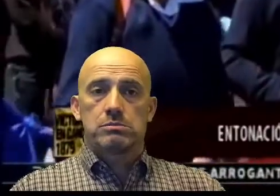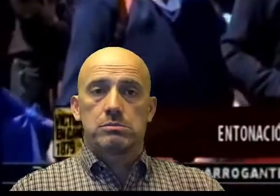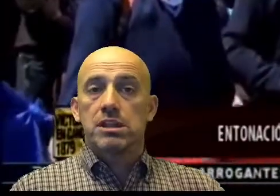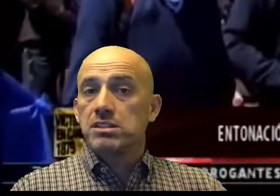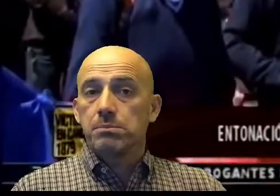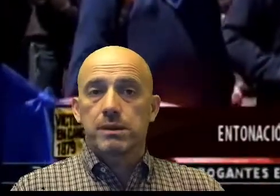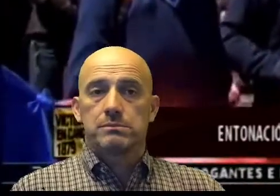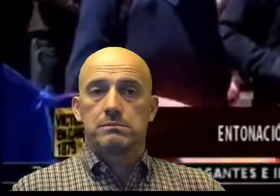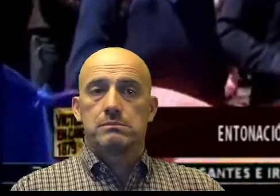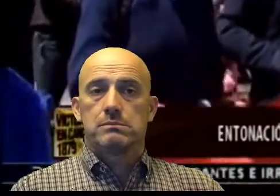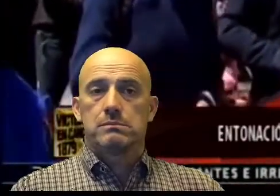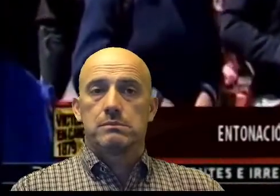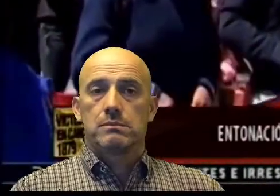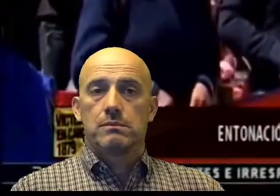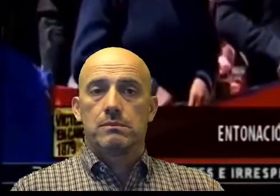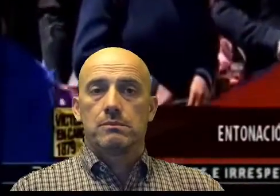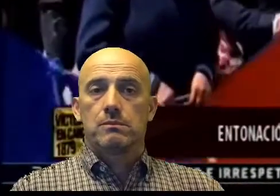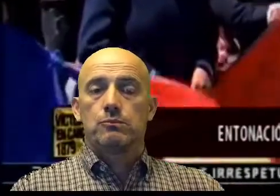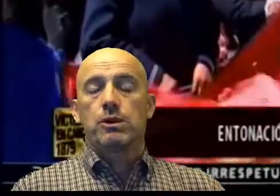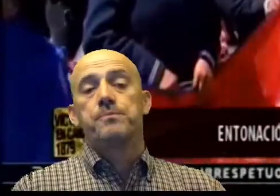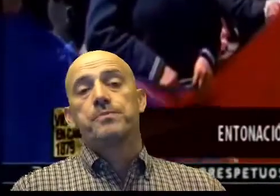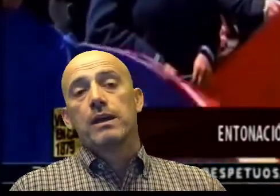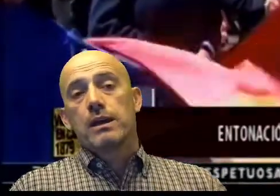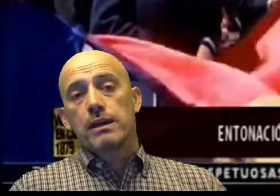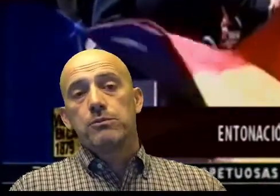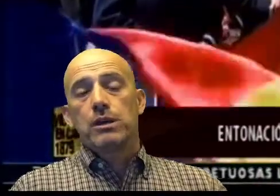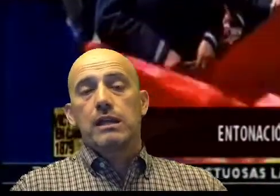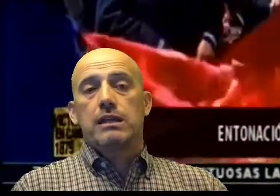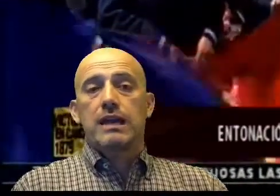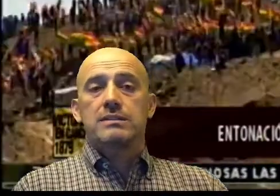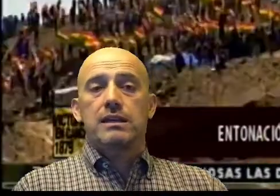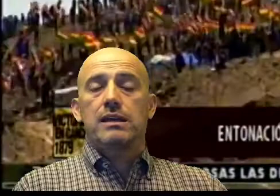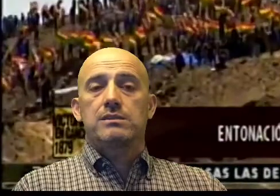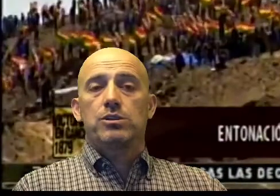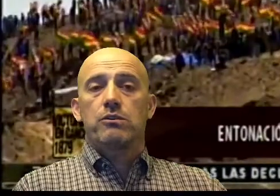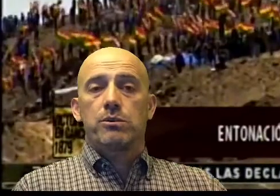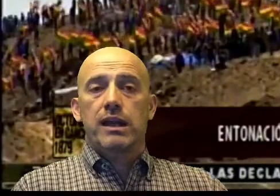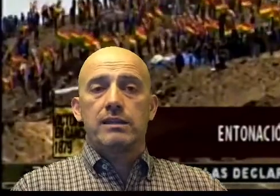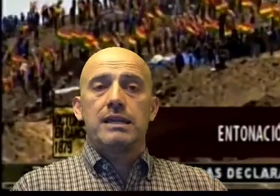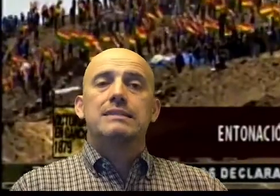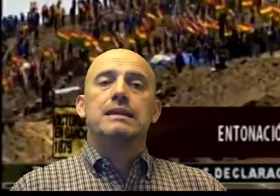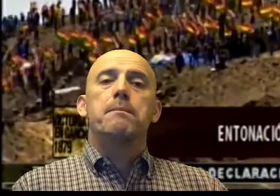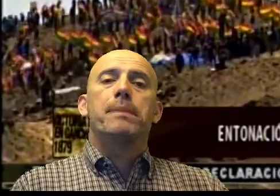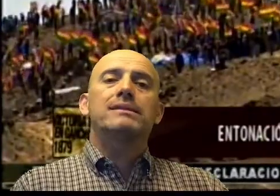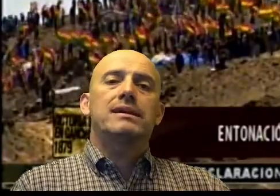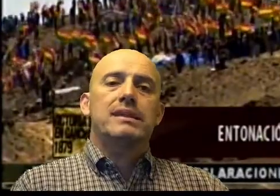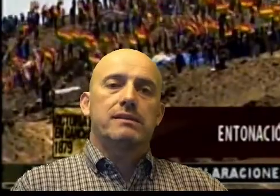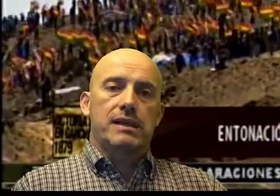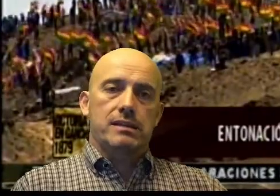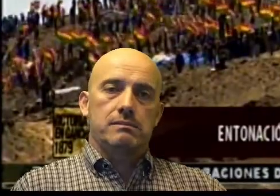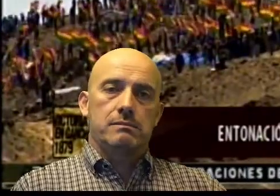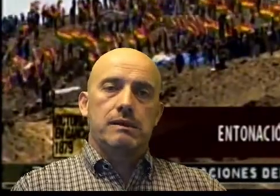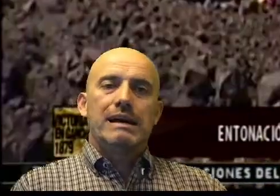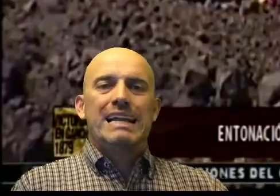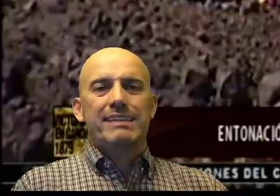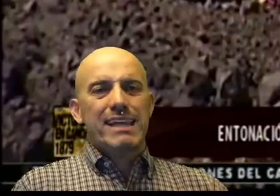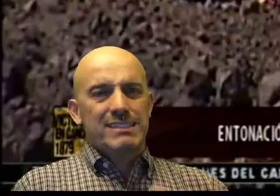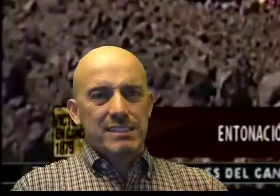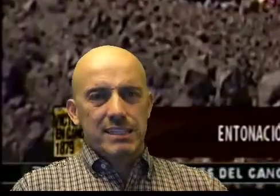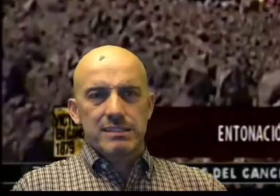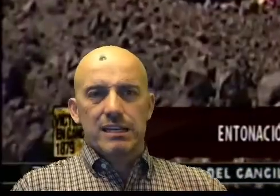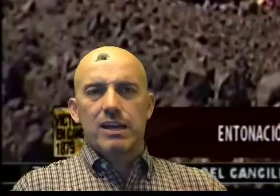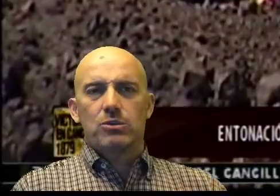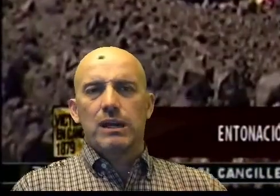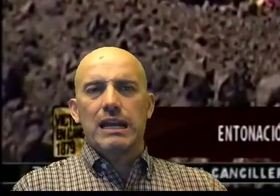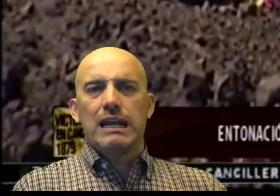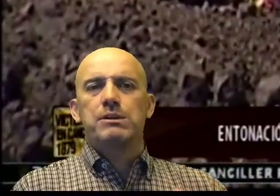chilenos desde siempre y que hace son evo morales se inventa esta batalla la ley